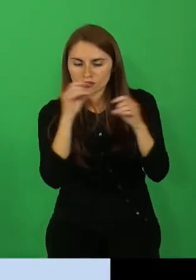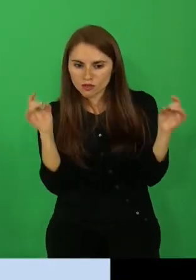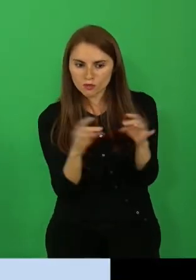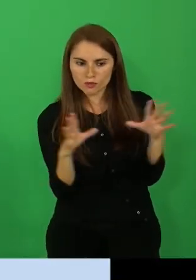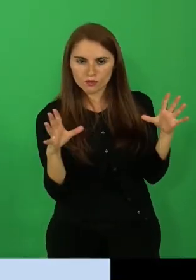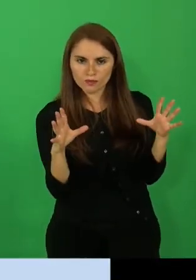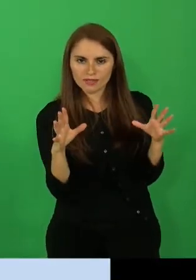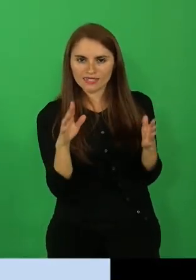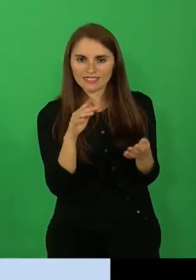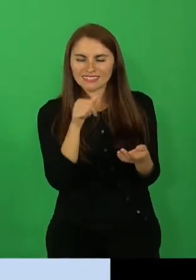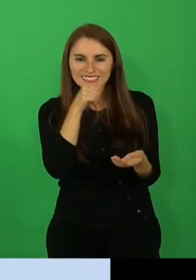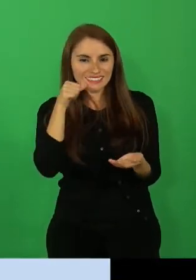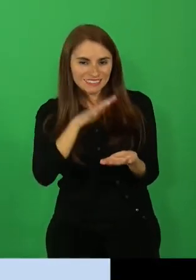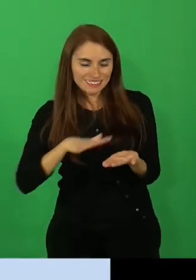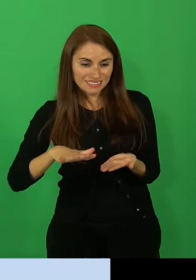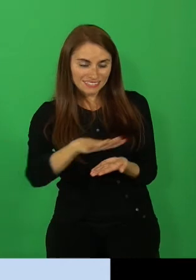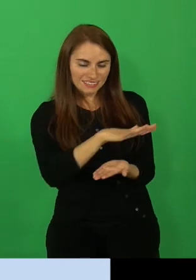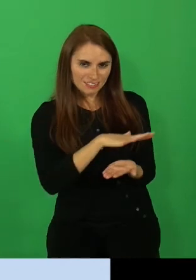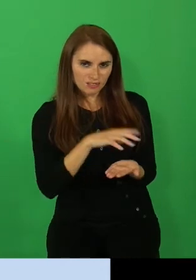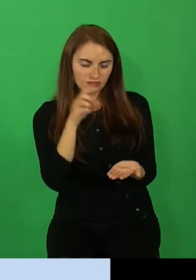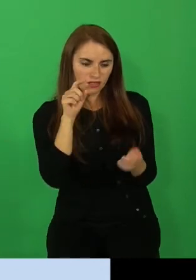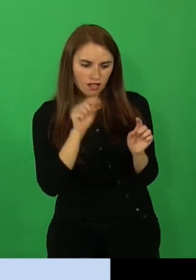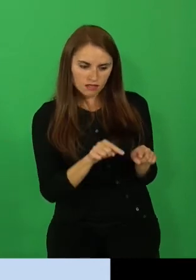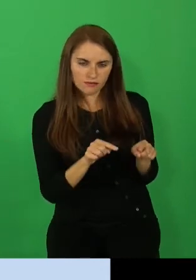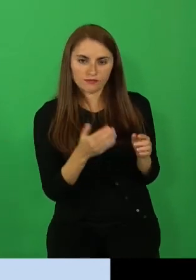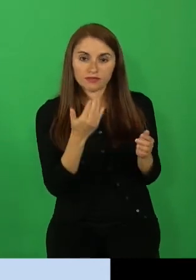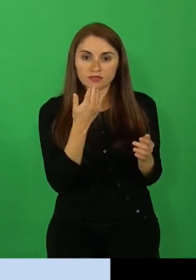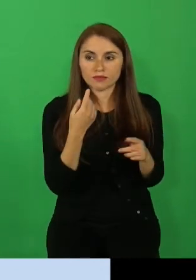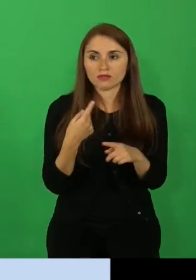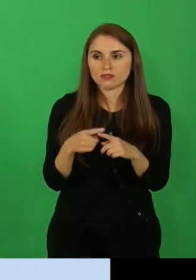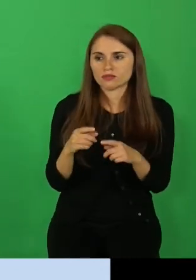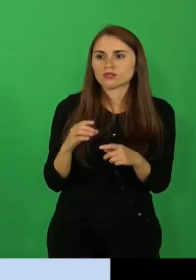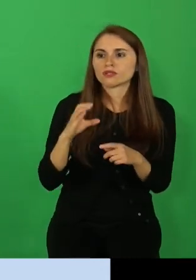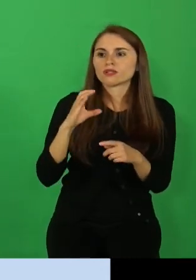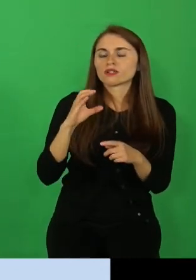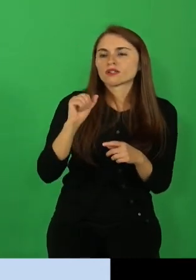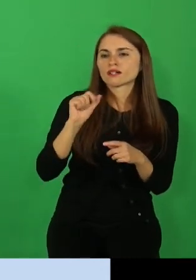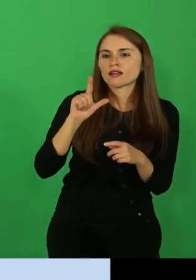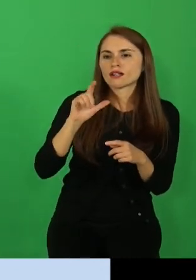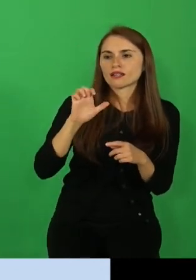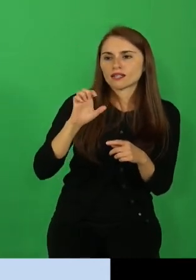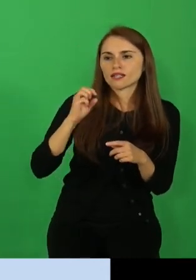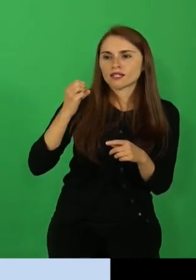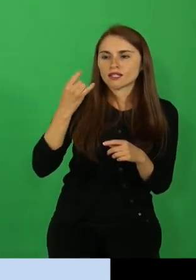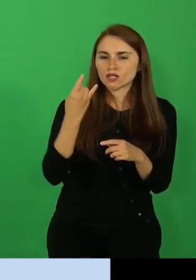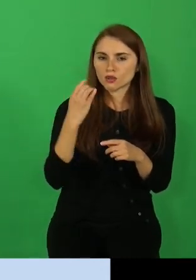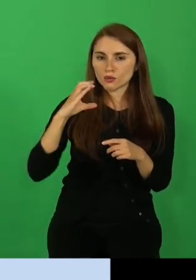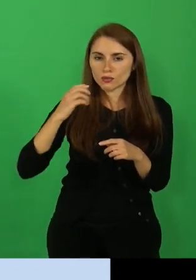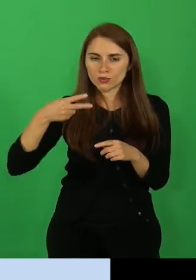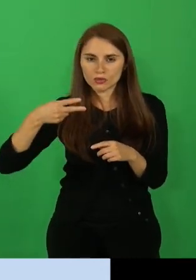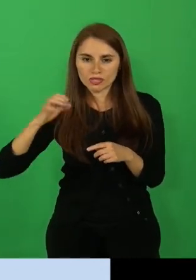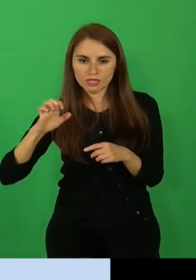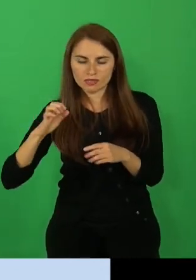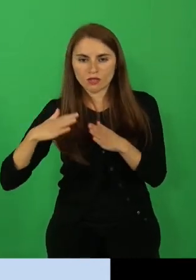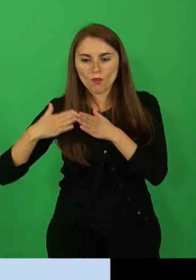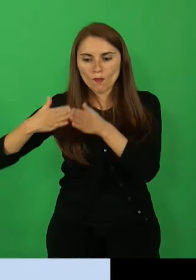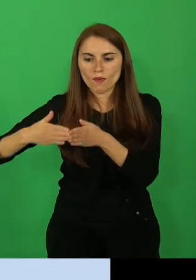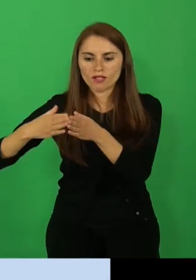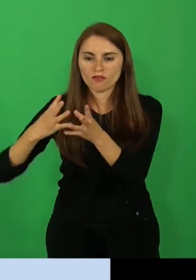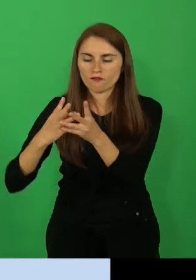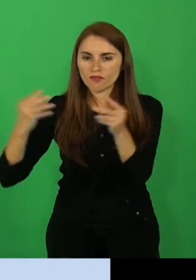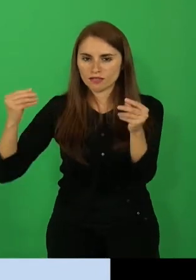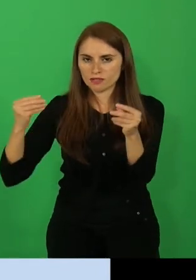el desierto. Y otra muy conocida es el Caleuche, que es este barco fantasma que aparece en el sur de nuestro